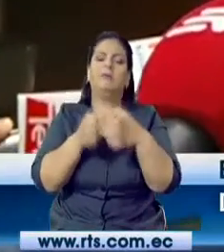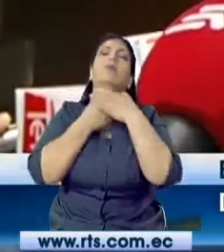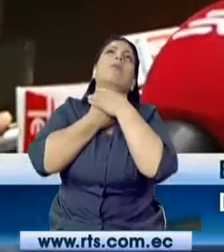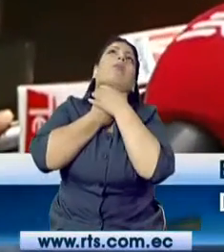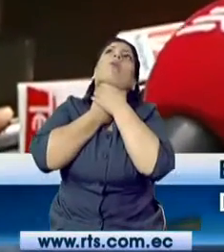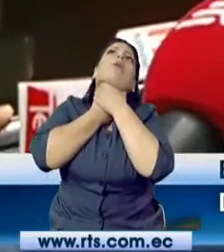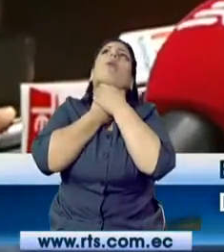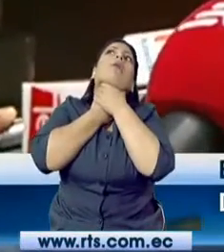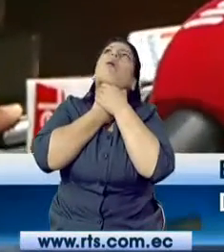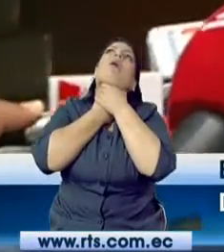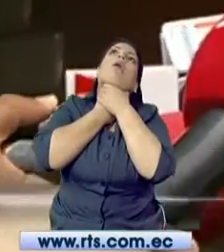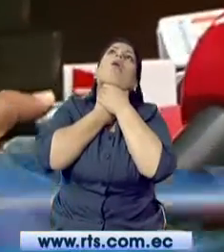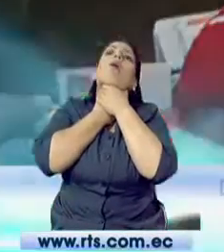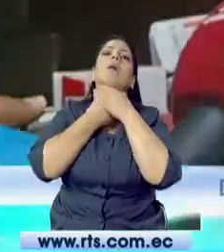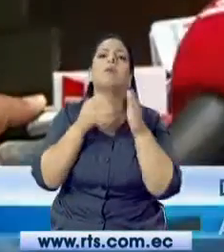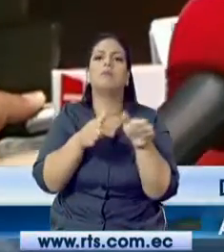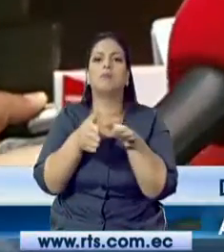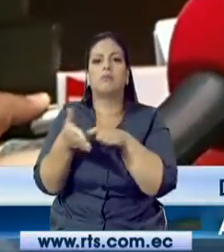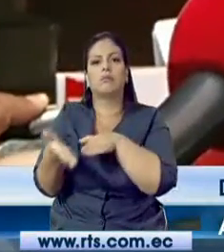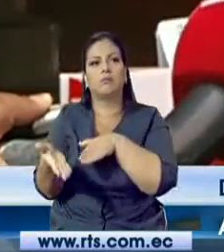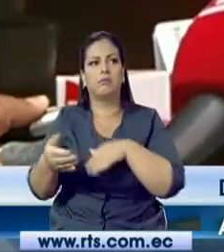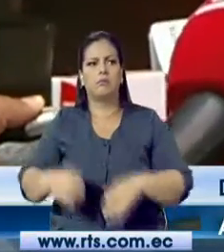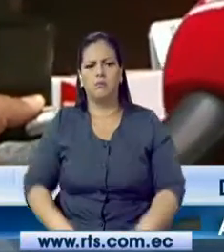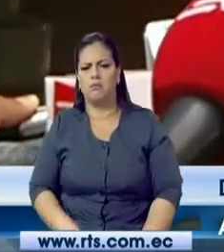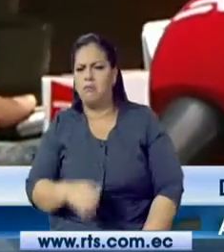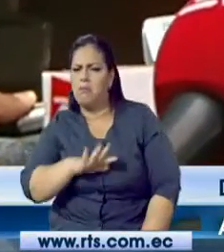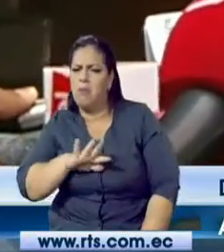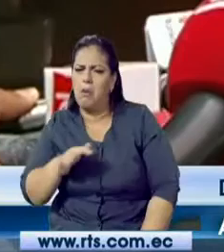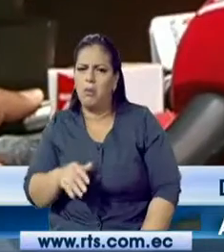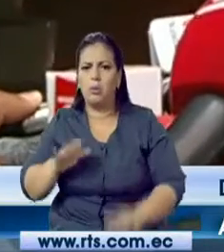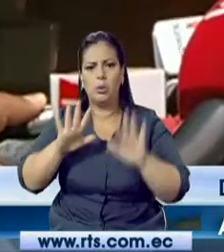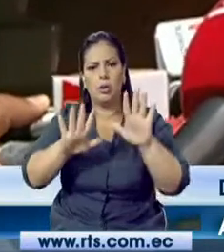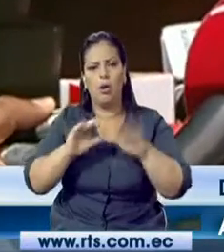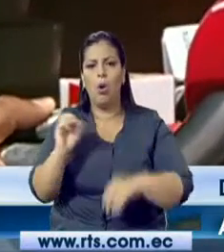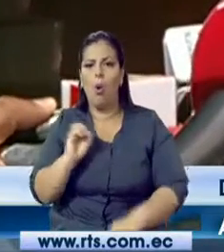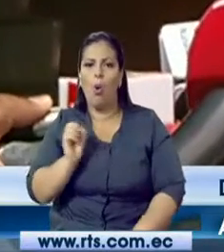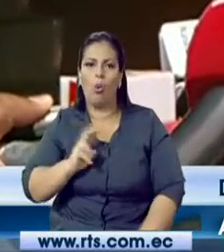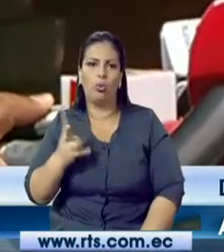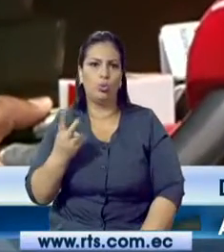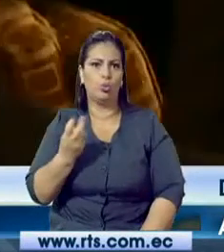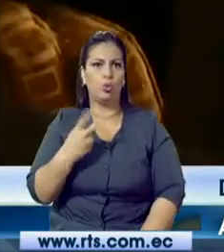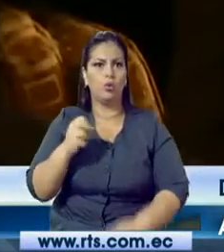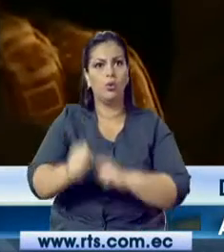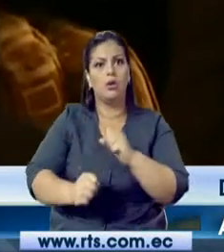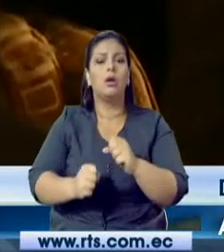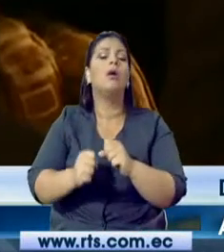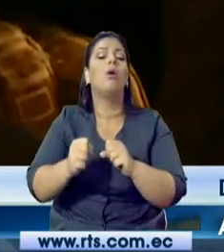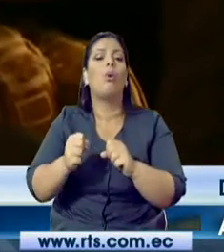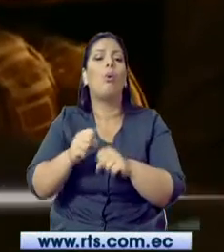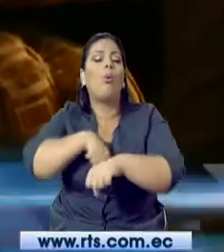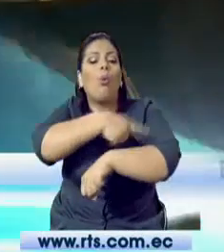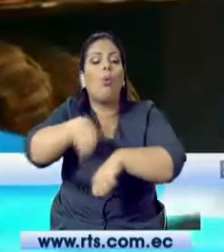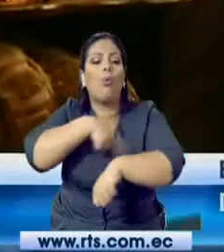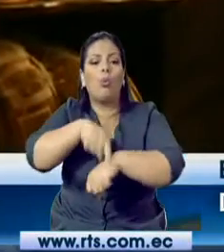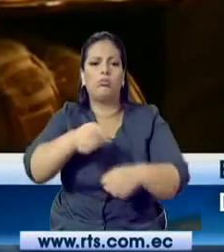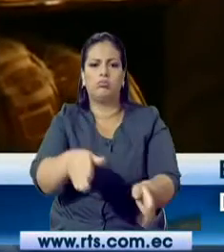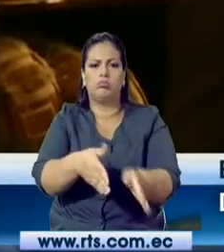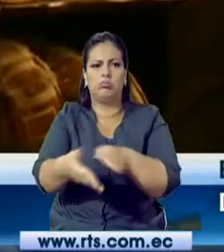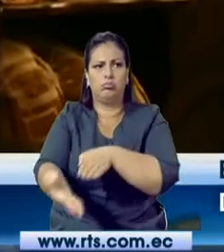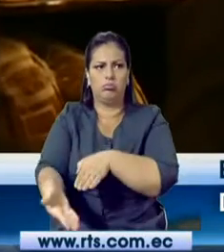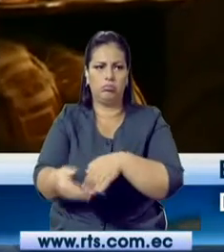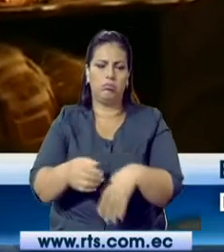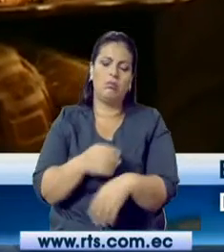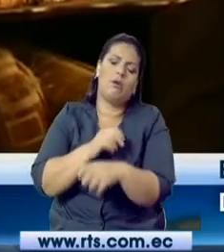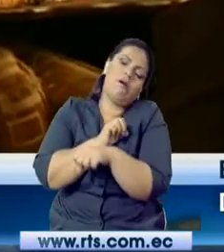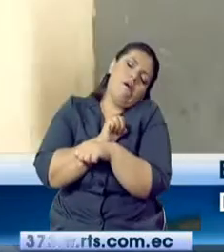síntomas de tener aparentemente 10 a 12 horas en estado ya inerte. Sería su conviviente, la persona